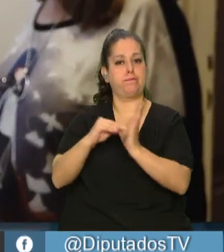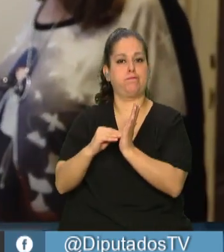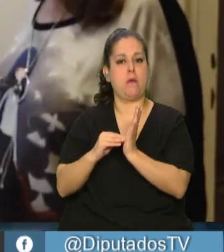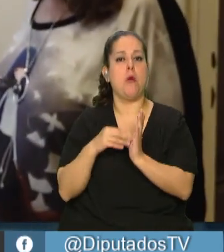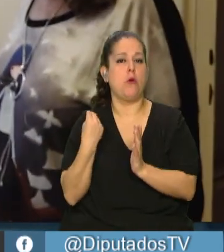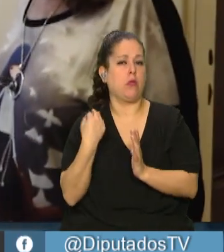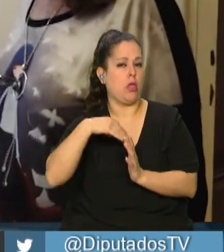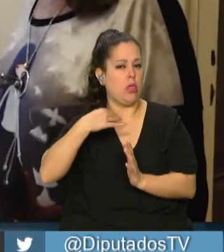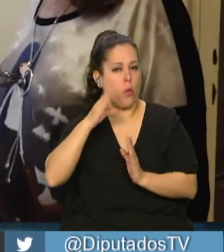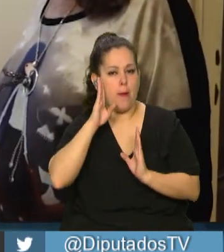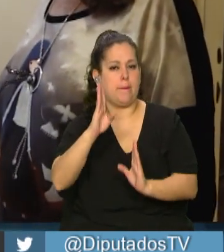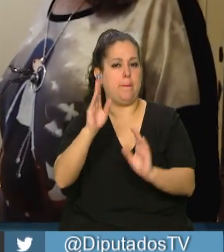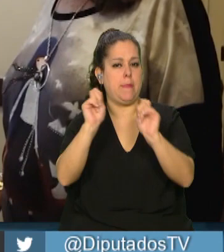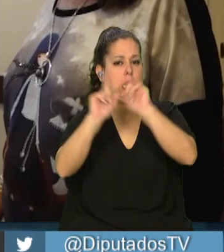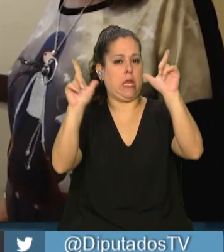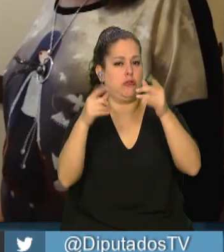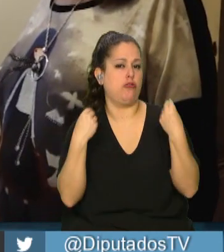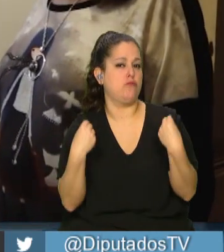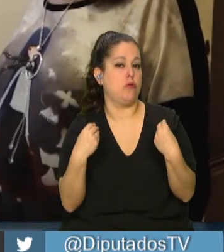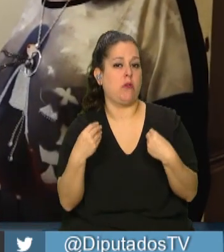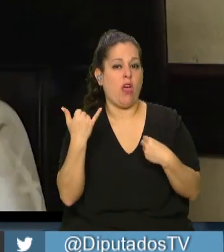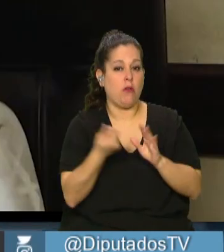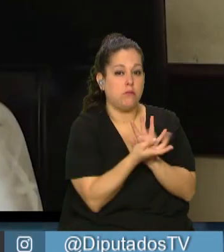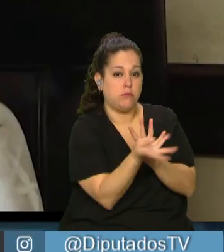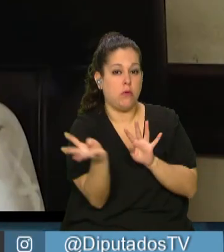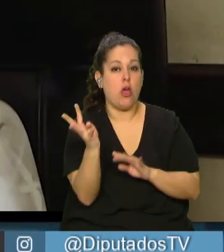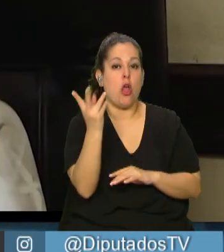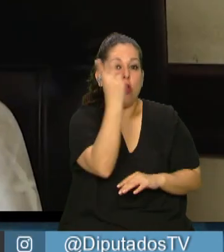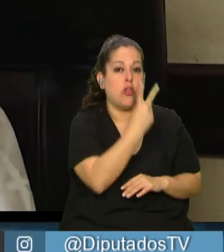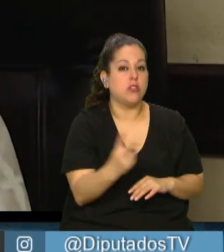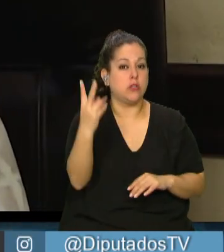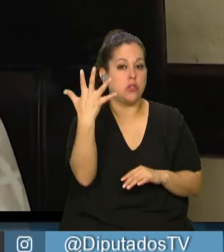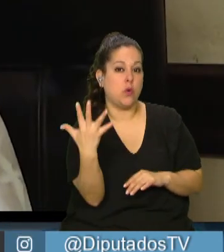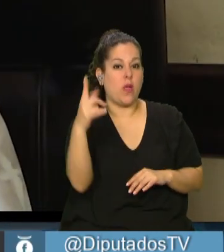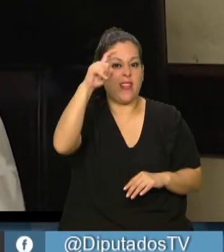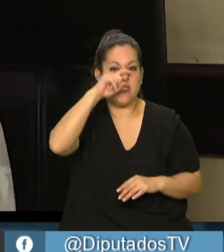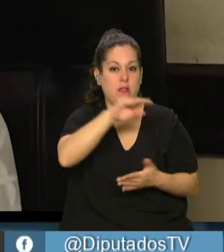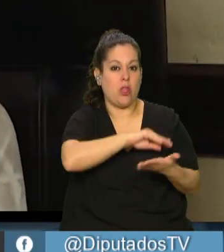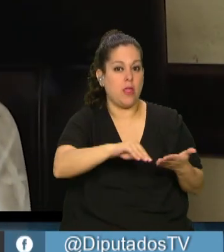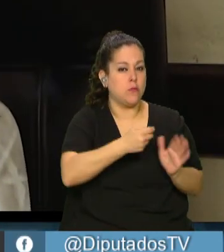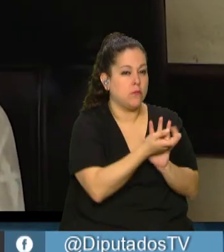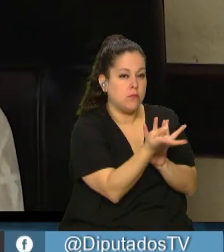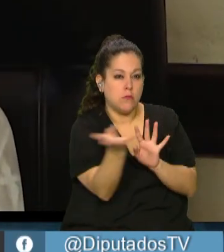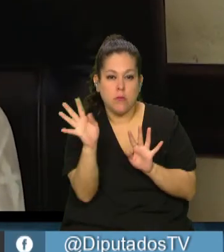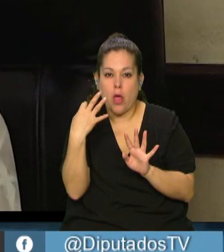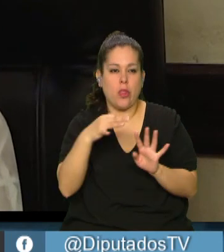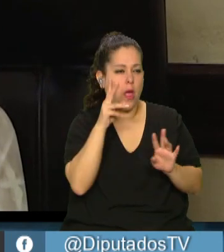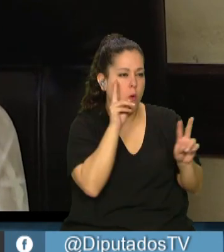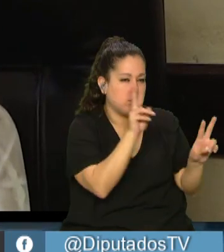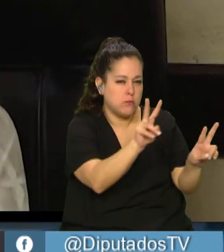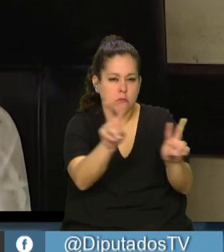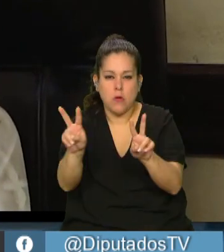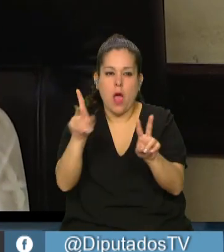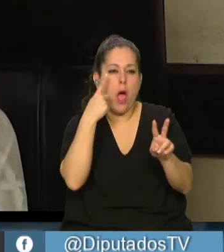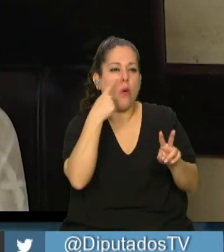mucha atención. Al tener 257 diputados hay que estar muy atento a lo que dice cada uno y lo que propone. A